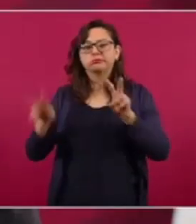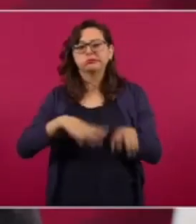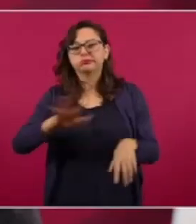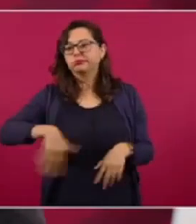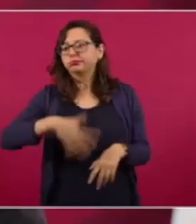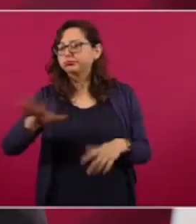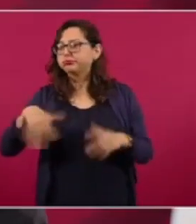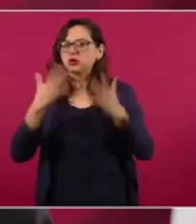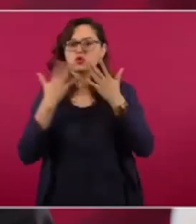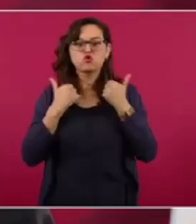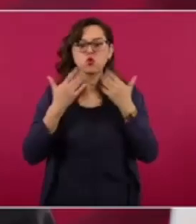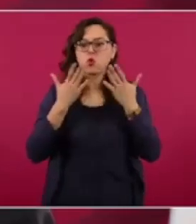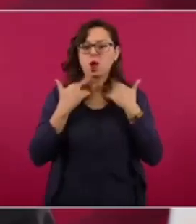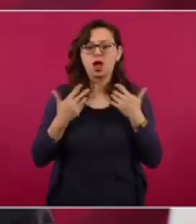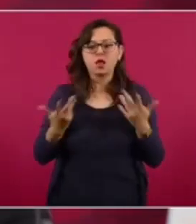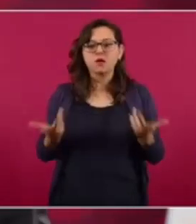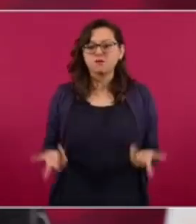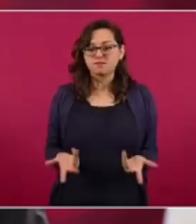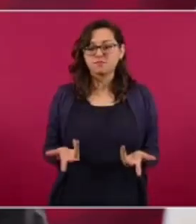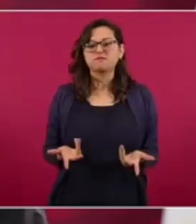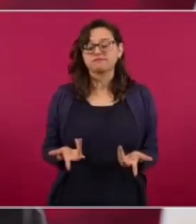y si